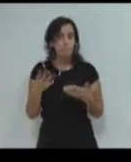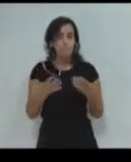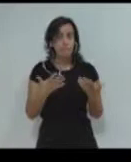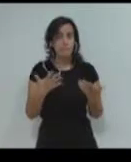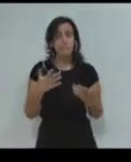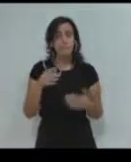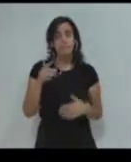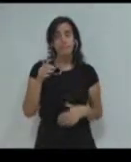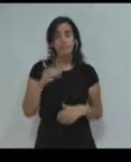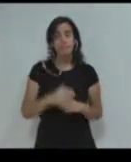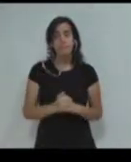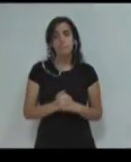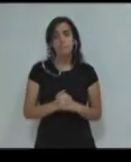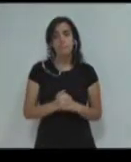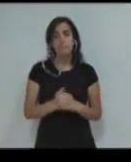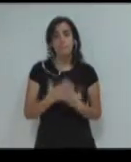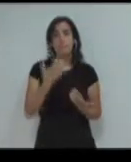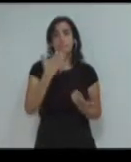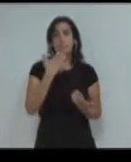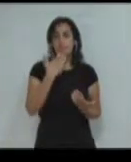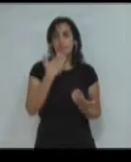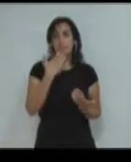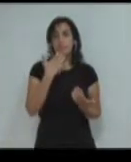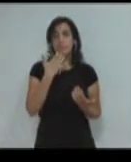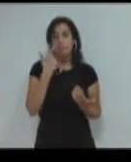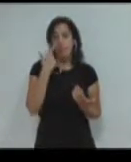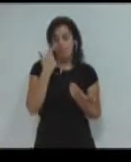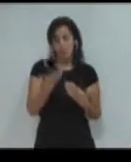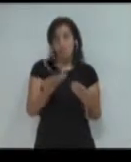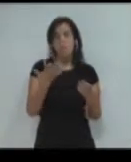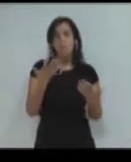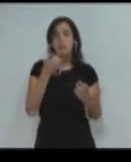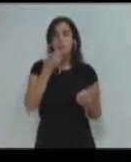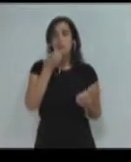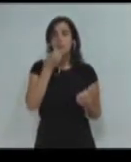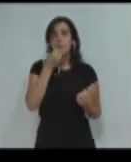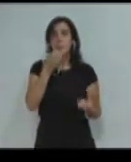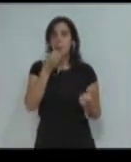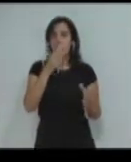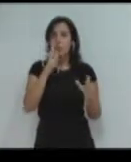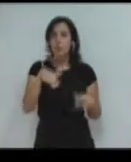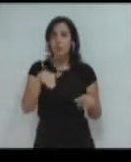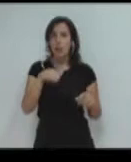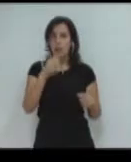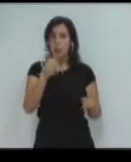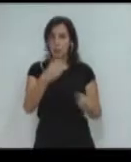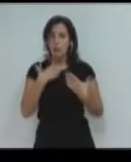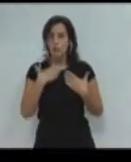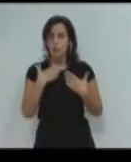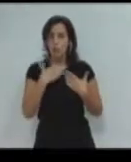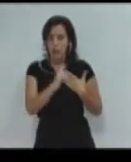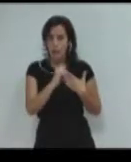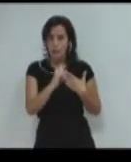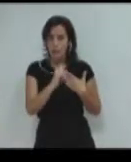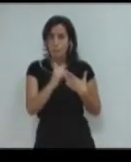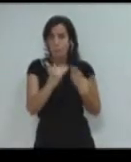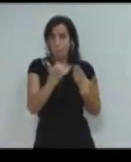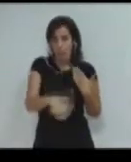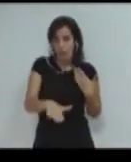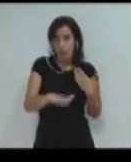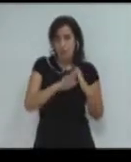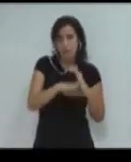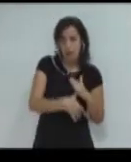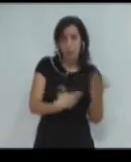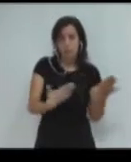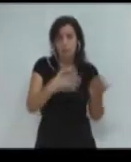Eso se le... Si el lector... A ver, a la información vamos a llegar mal y a lo mejor tarde, porque a